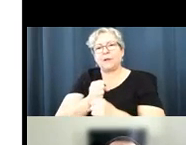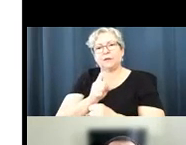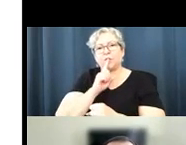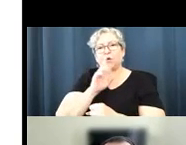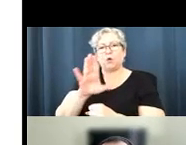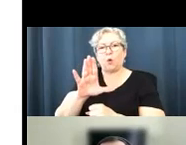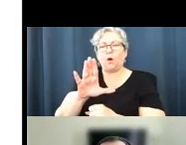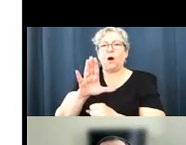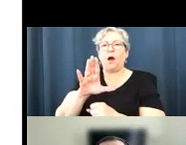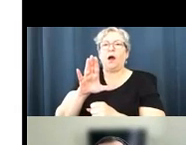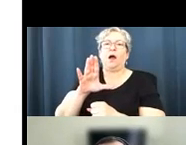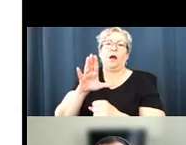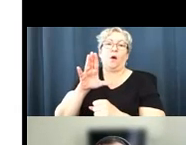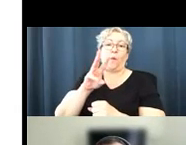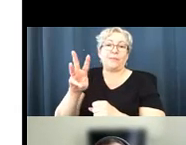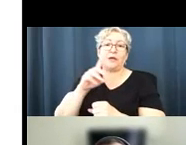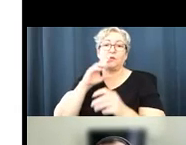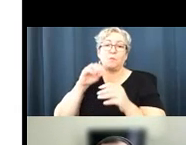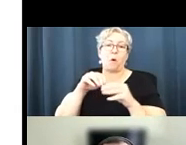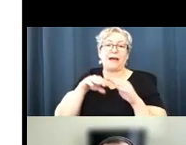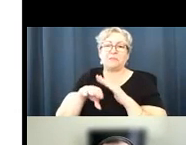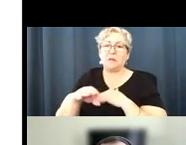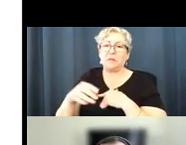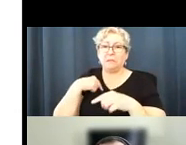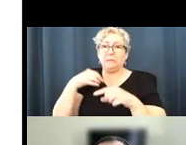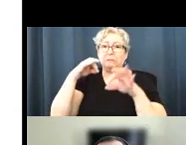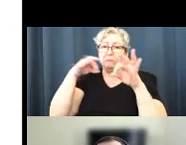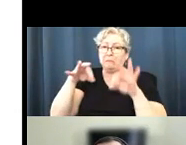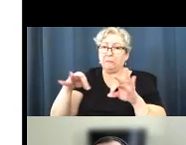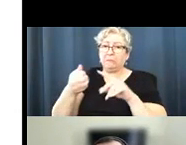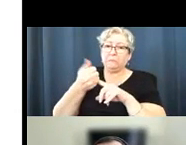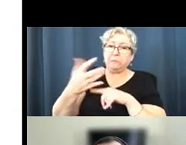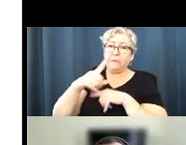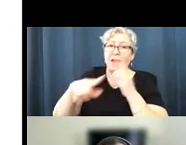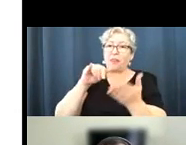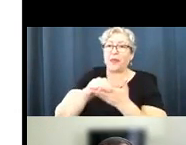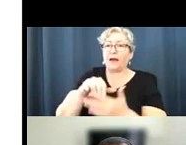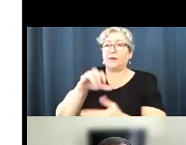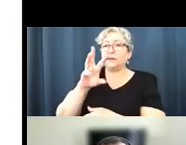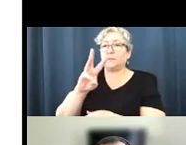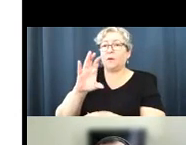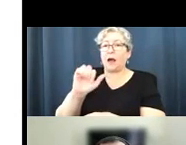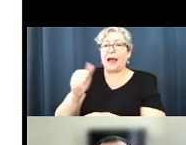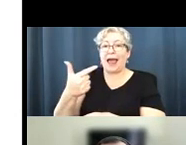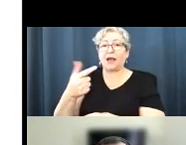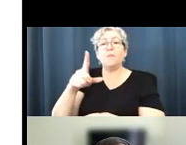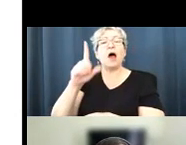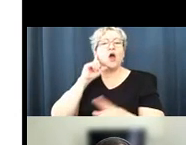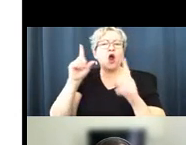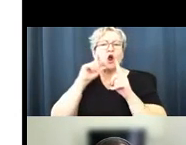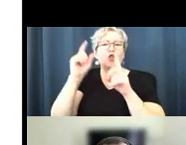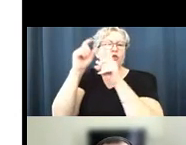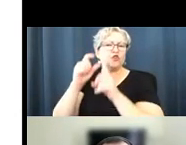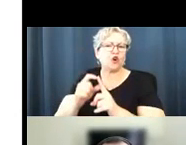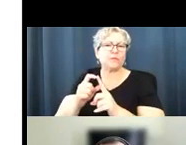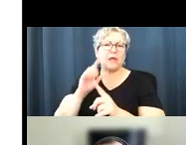guía. Y si usted se adhiere a esa guía, pues usted puede ser un poco más inclusivo. Estas son algunas de las palabras que